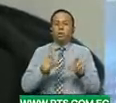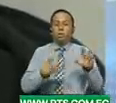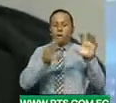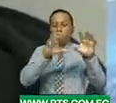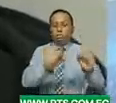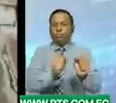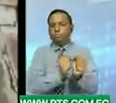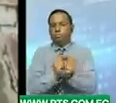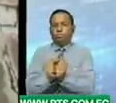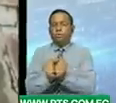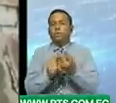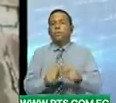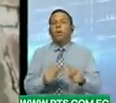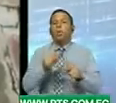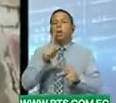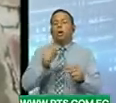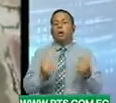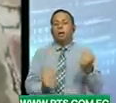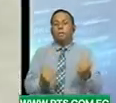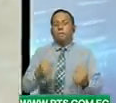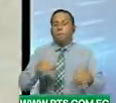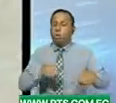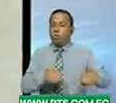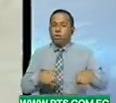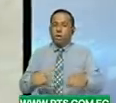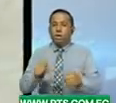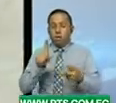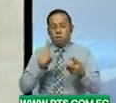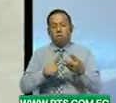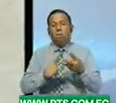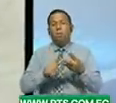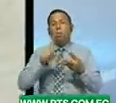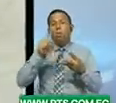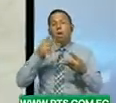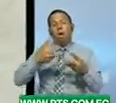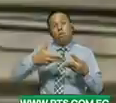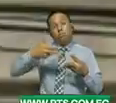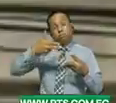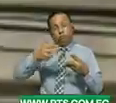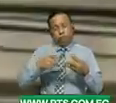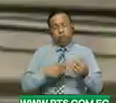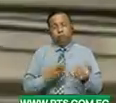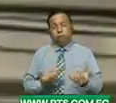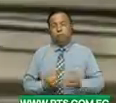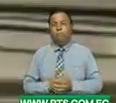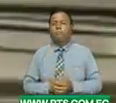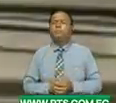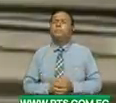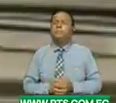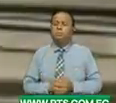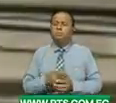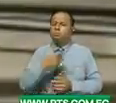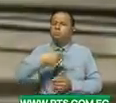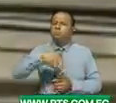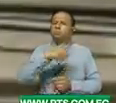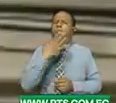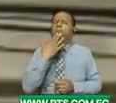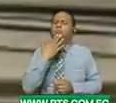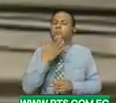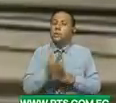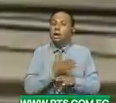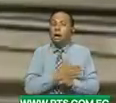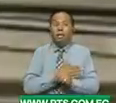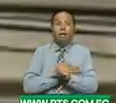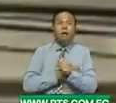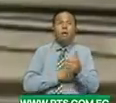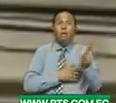una motocicleta, un arma de fuego y las pertenencias de la víctima en este caso. Previamente ellos fueron vistos participando de un